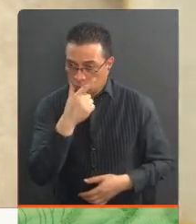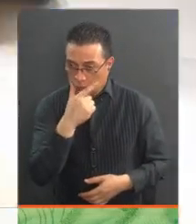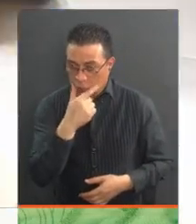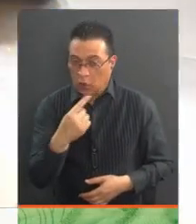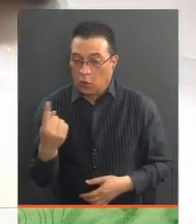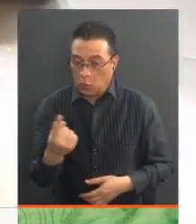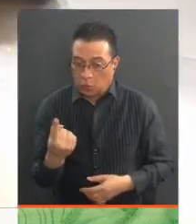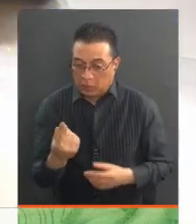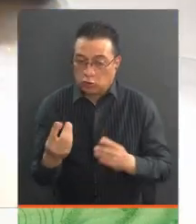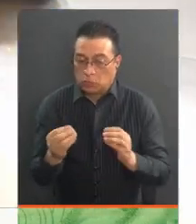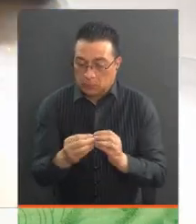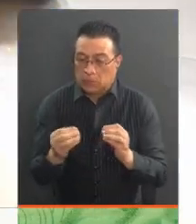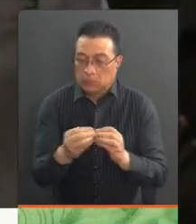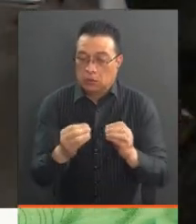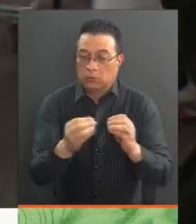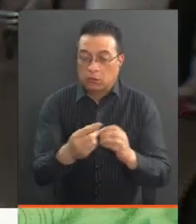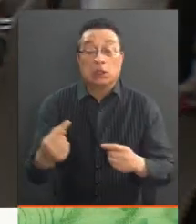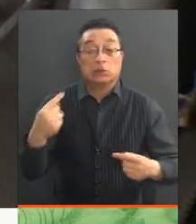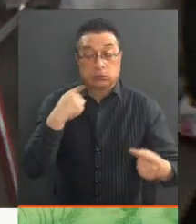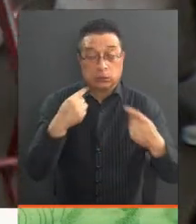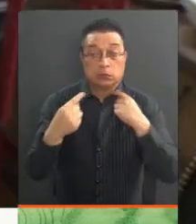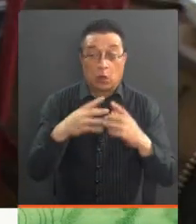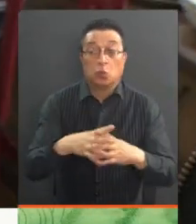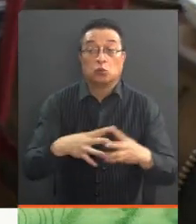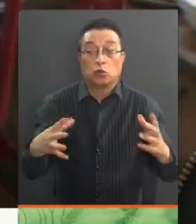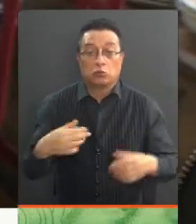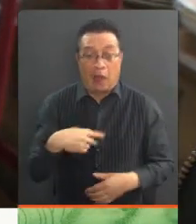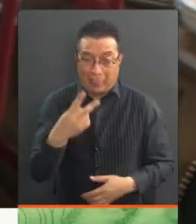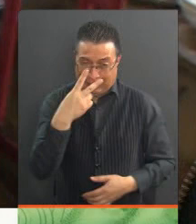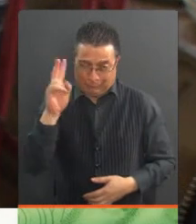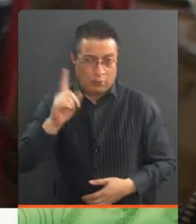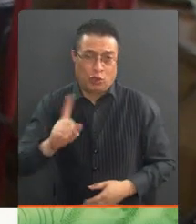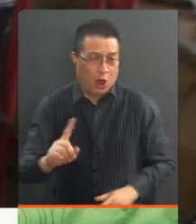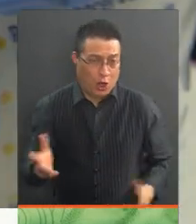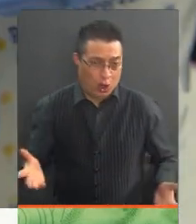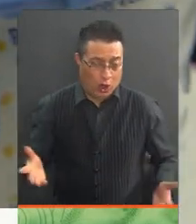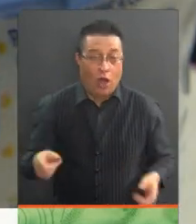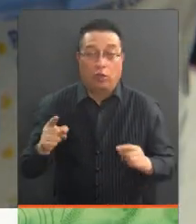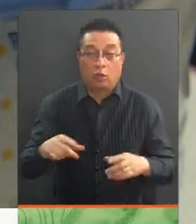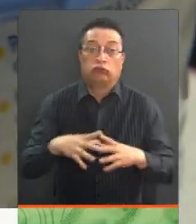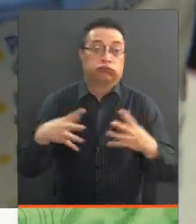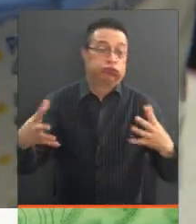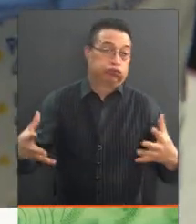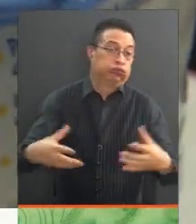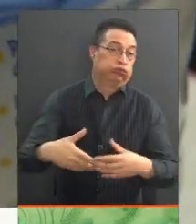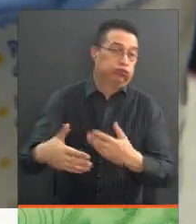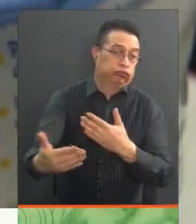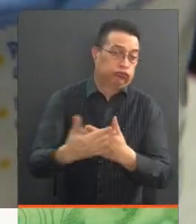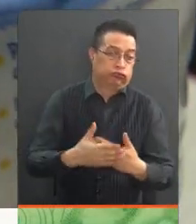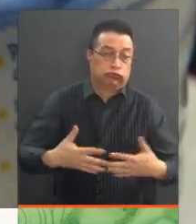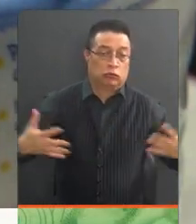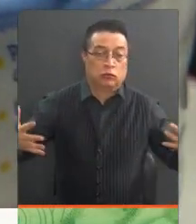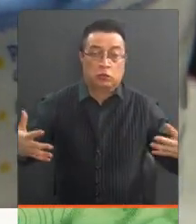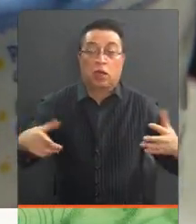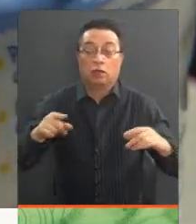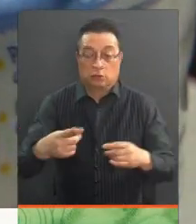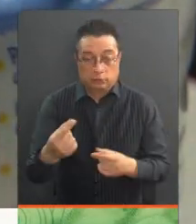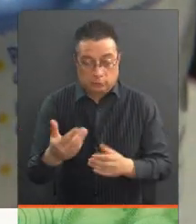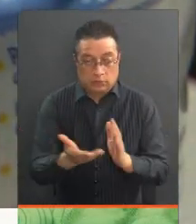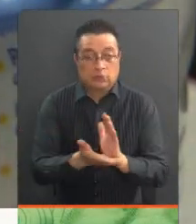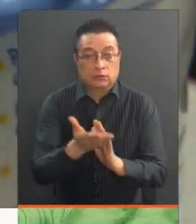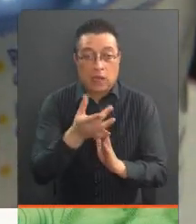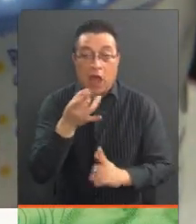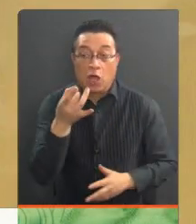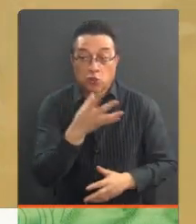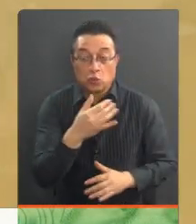cuenta. Creo que nos va a afectar mucho. Ya no da lo mismo. Esto está fuerte, se viene todo. No solo podría ser el aumento del precio del azúcar